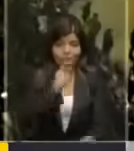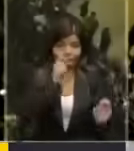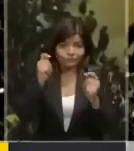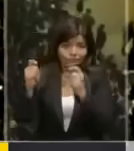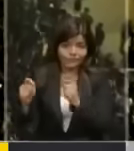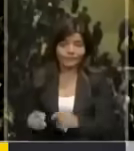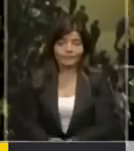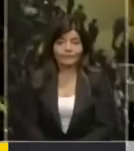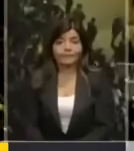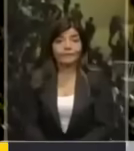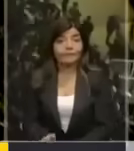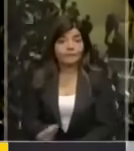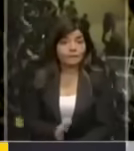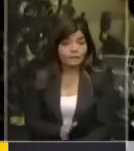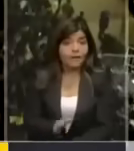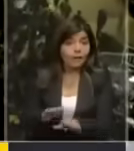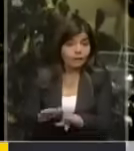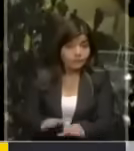Al mismo tiempo,